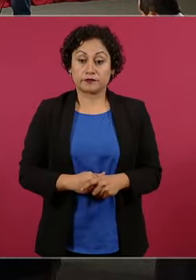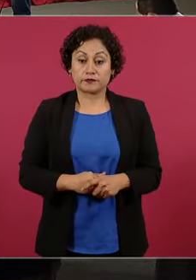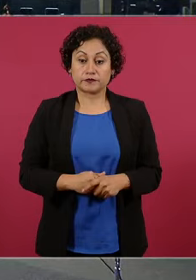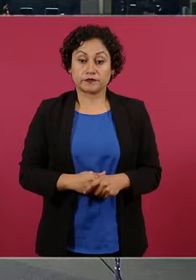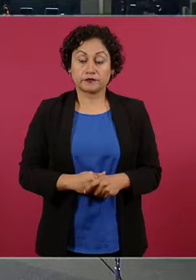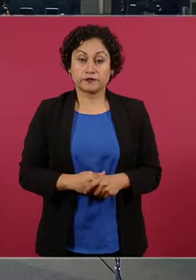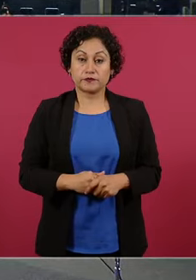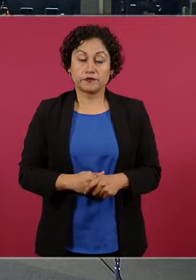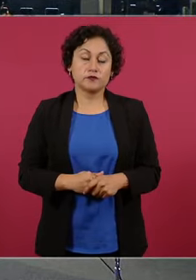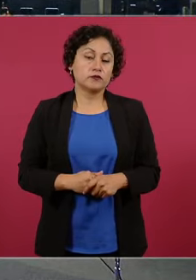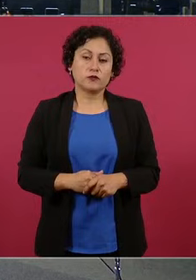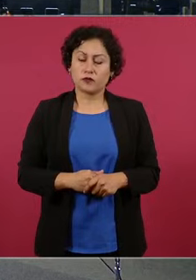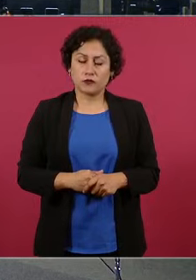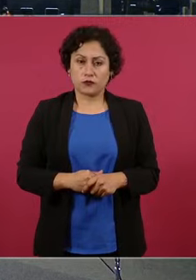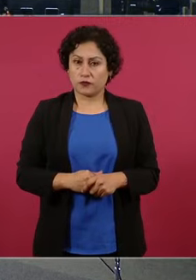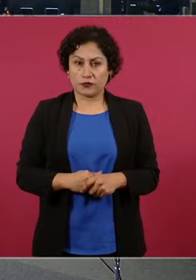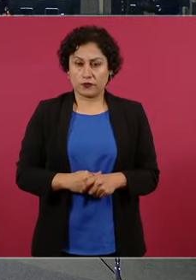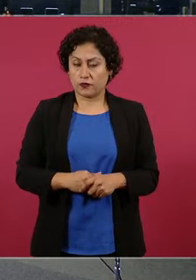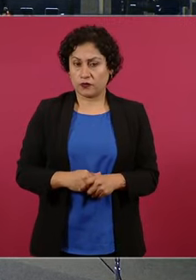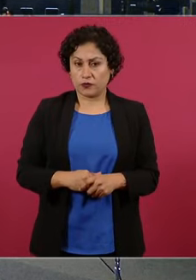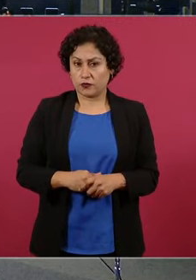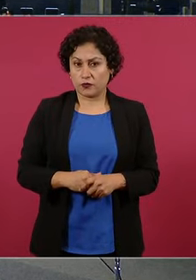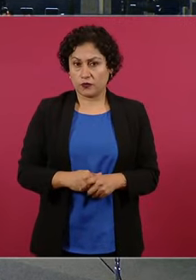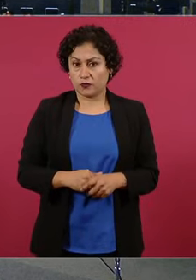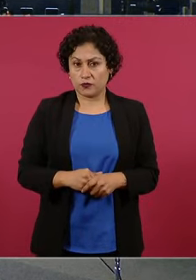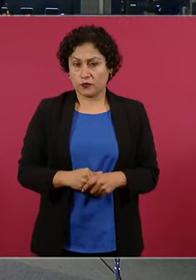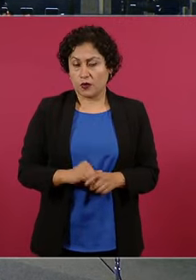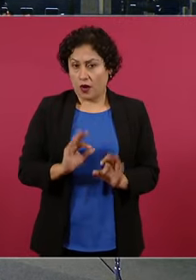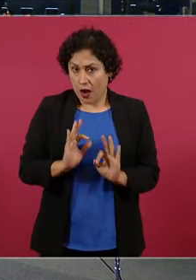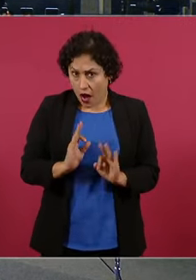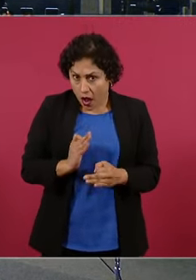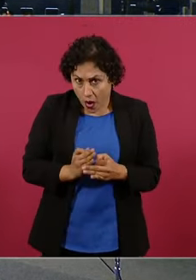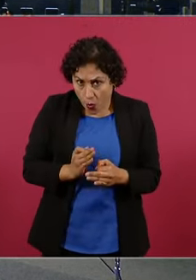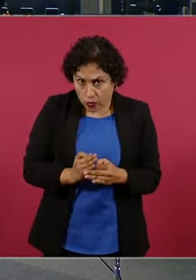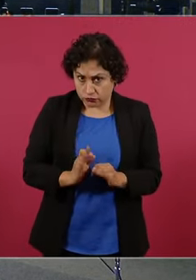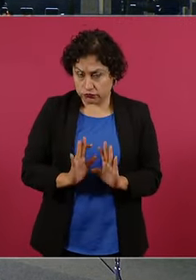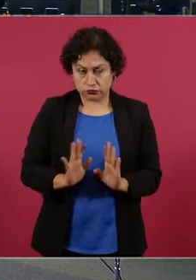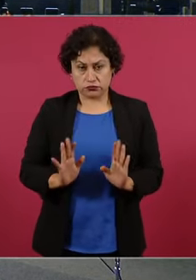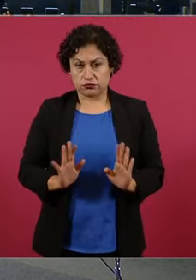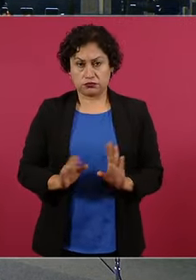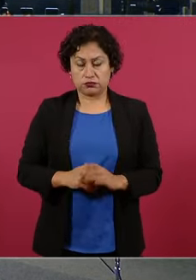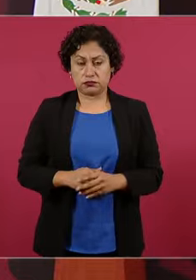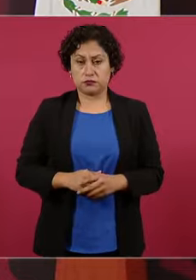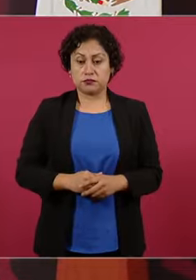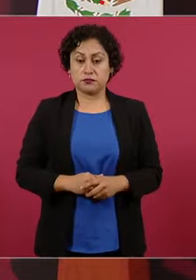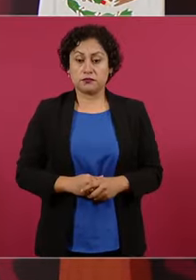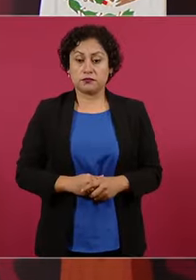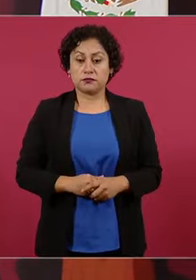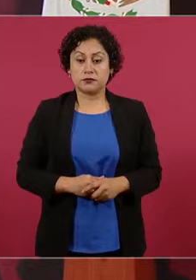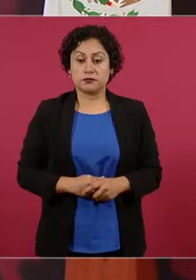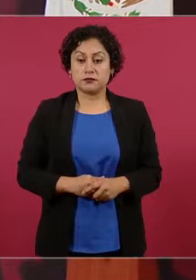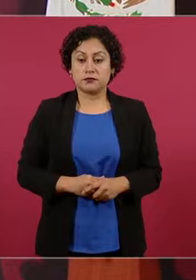¿Le dejan de marketing? No, eso nos, no, aquí, no, hasta ahora no. Dice, si